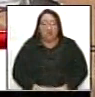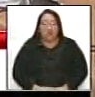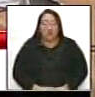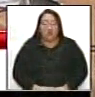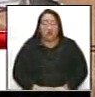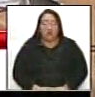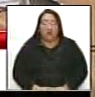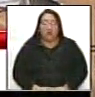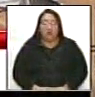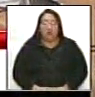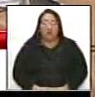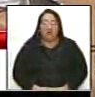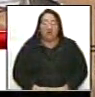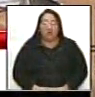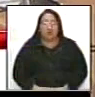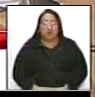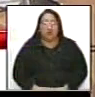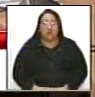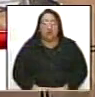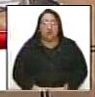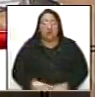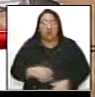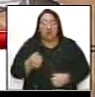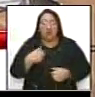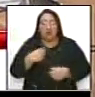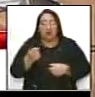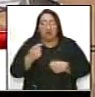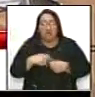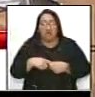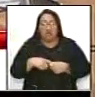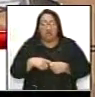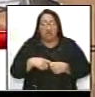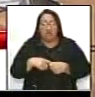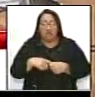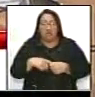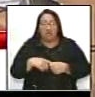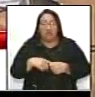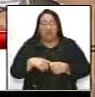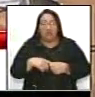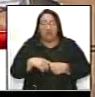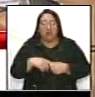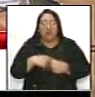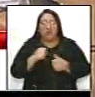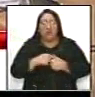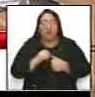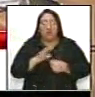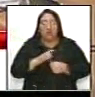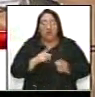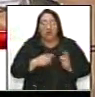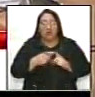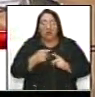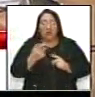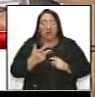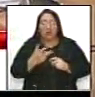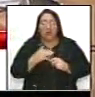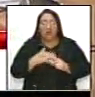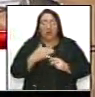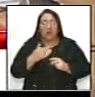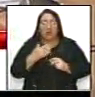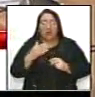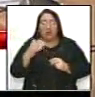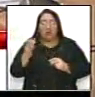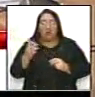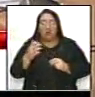debo señalar con preocupación que la región a la cual yo pertenezco, o sea, ha pasado del quinto al tercer lugar, o sea, aumentando el tema de la